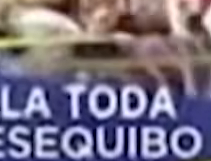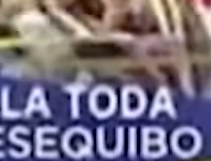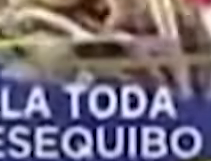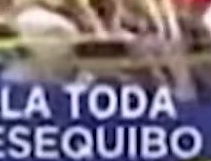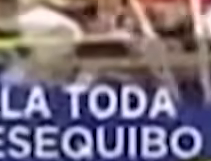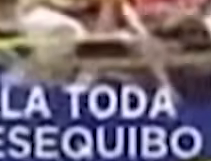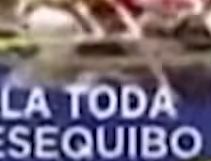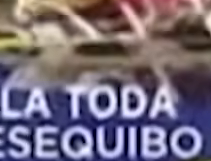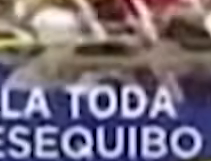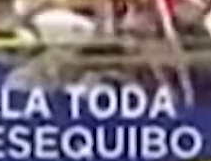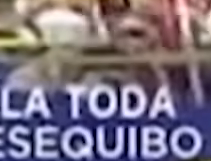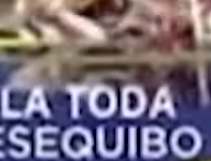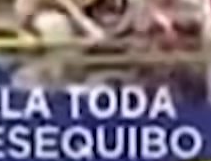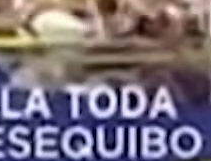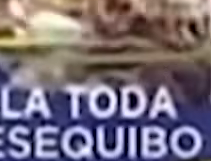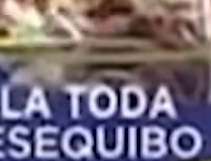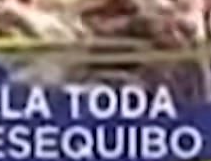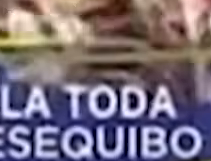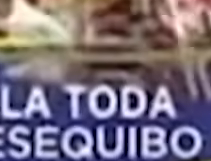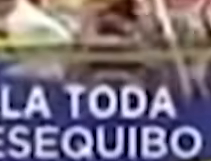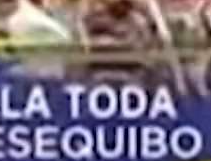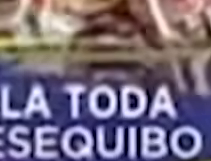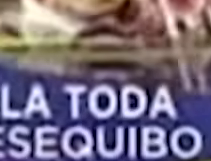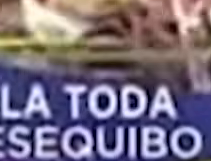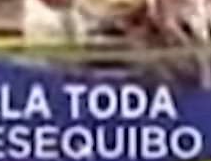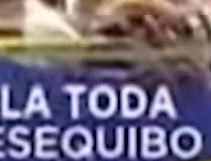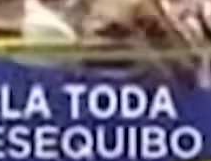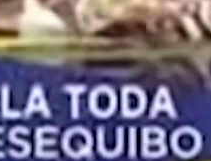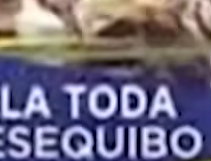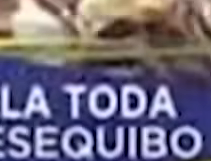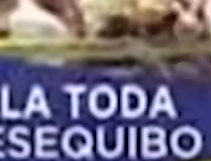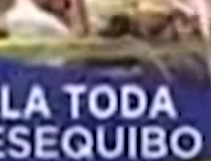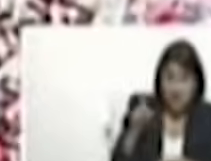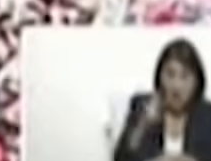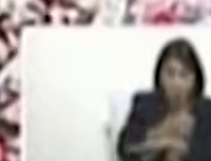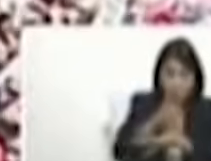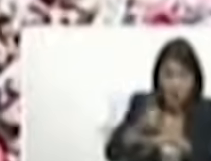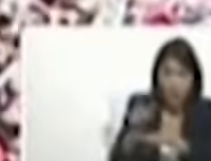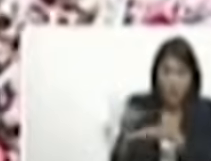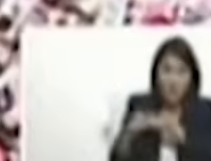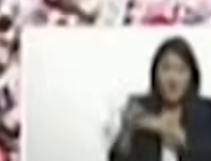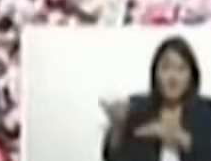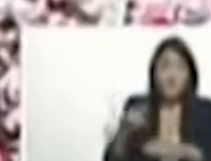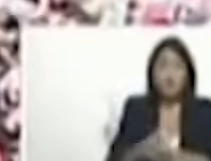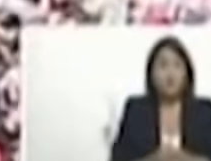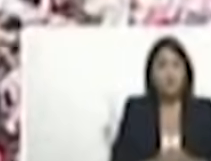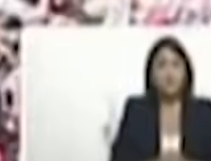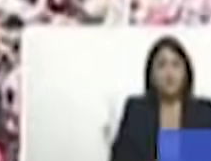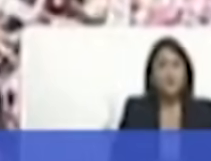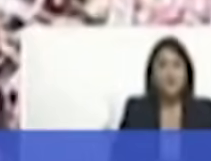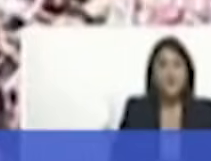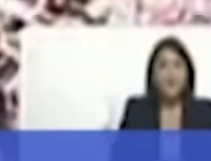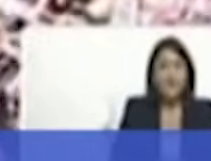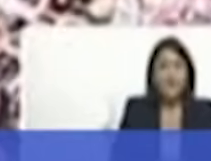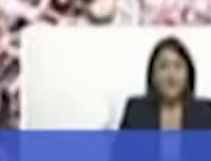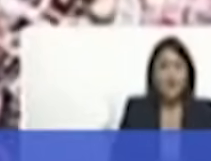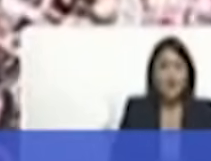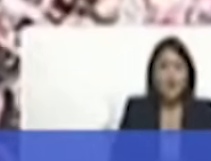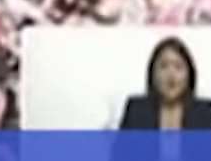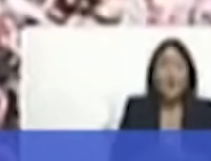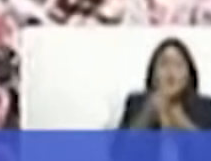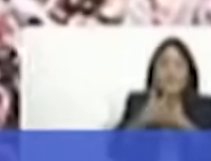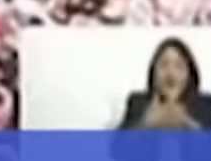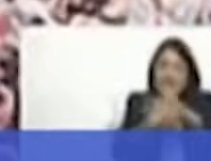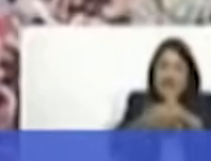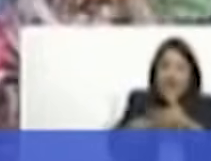momentos en que ambos países mantienen una disputa por el Esequibo. Se dirigían a quitar la bandera